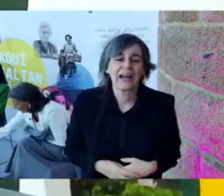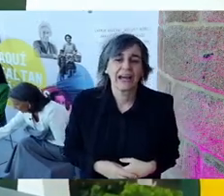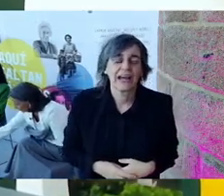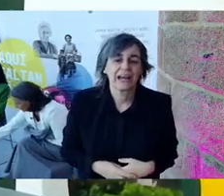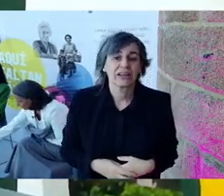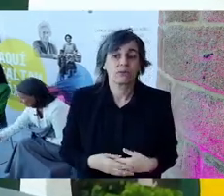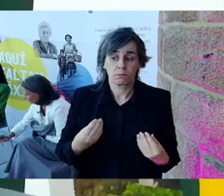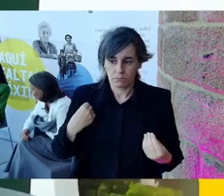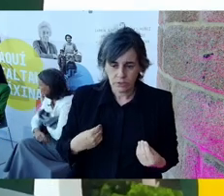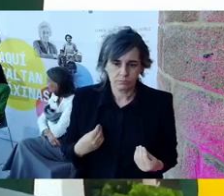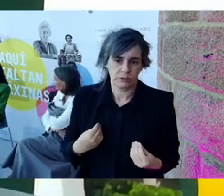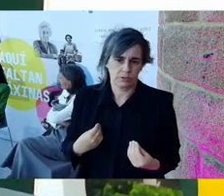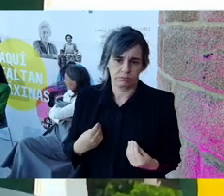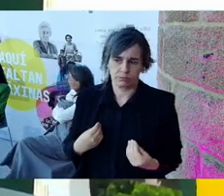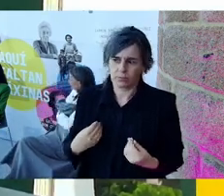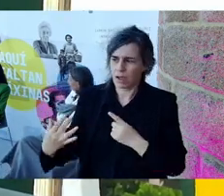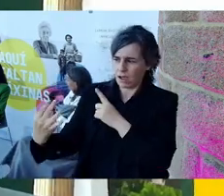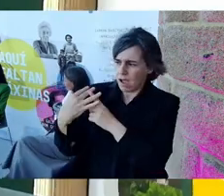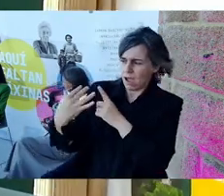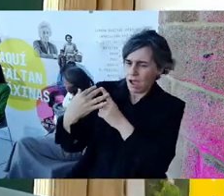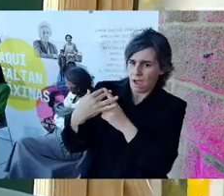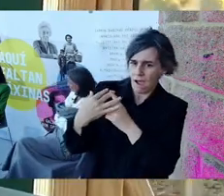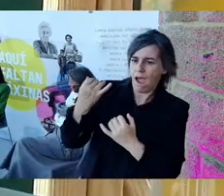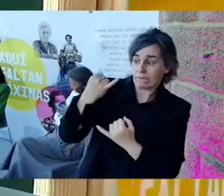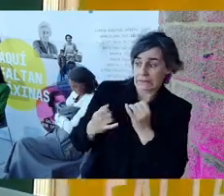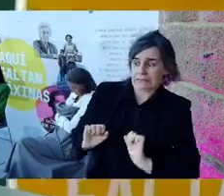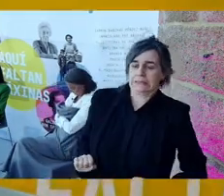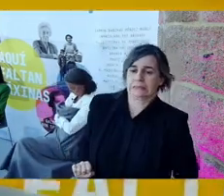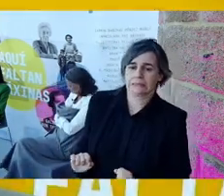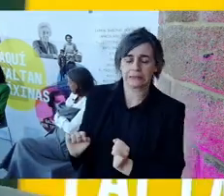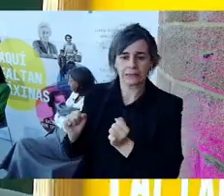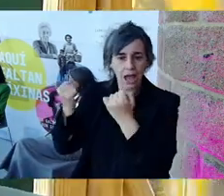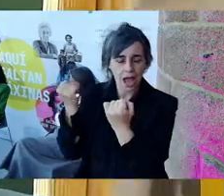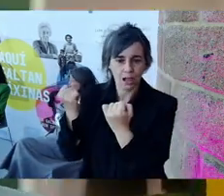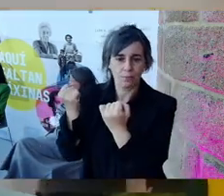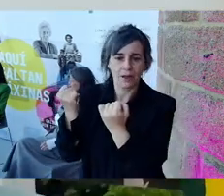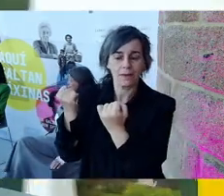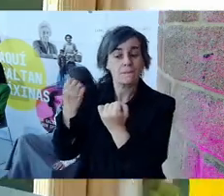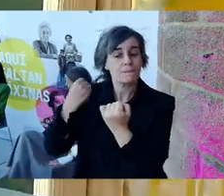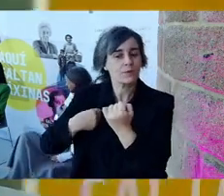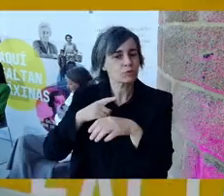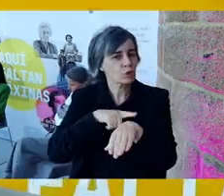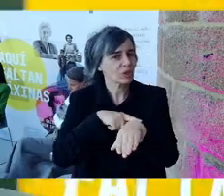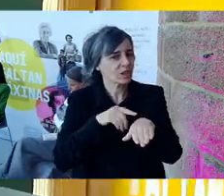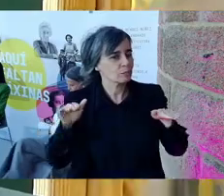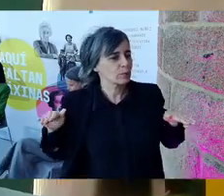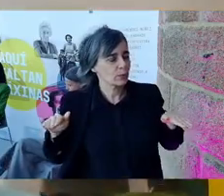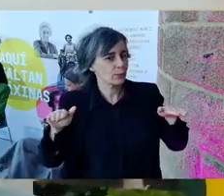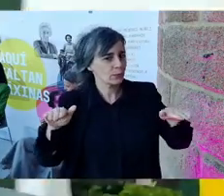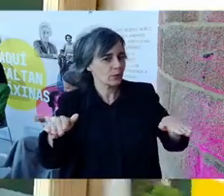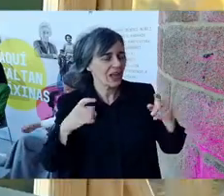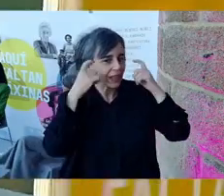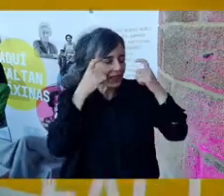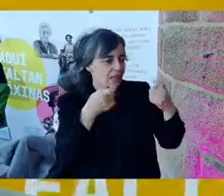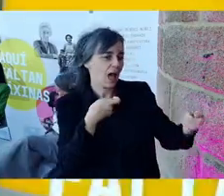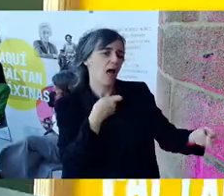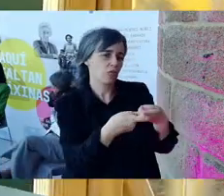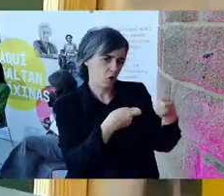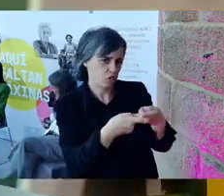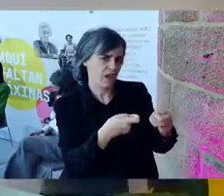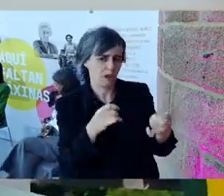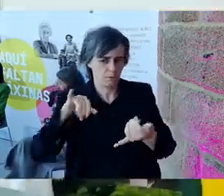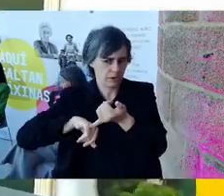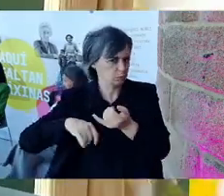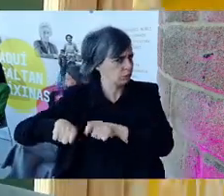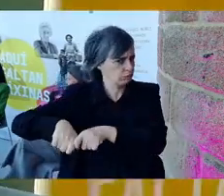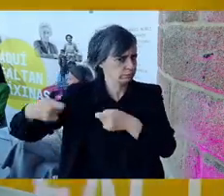gracias. Pues librándose de todo eso y en paralelo intentando negociar que